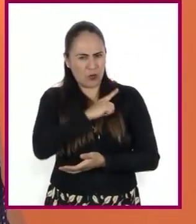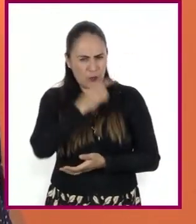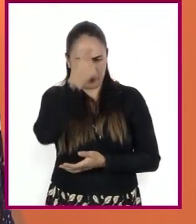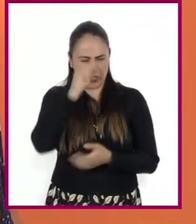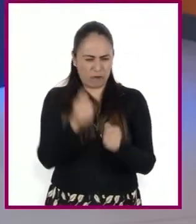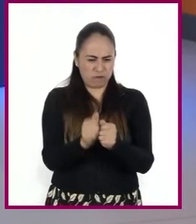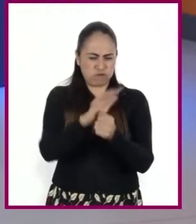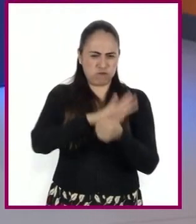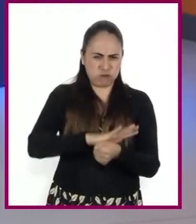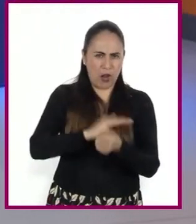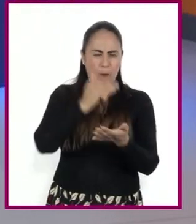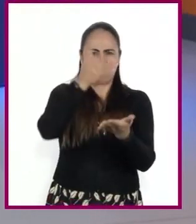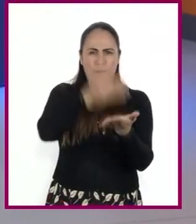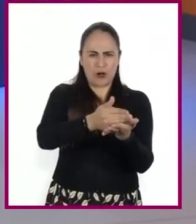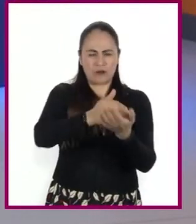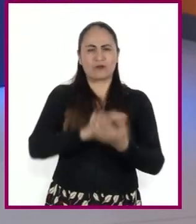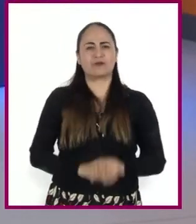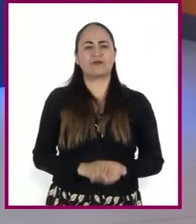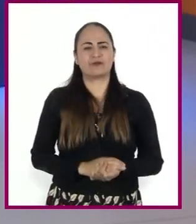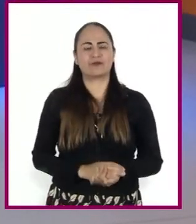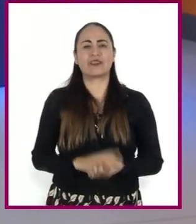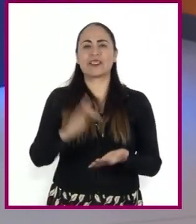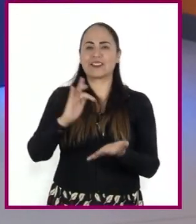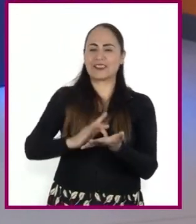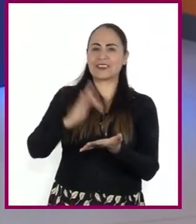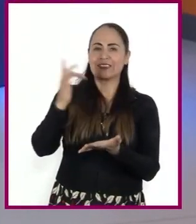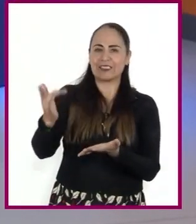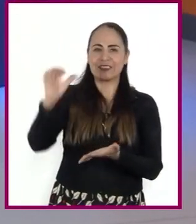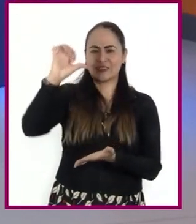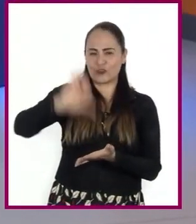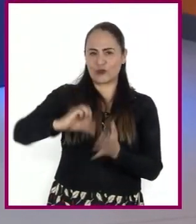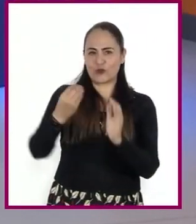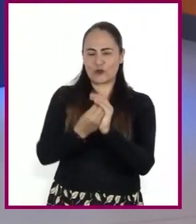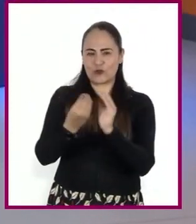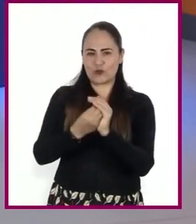del virus. Agradezco su intervención en la sesión de